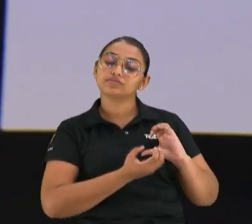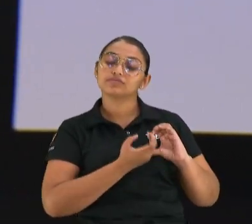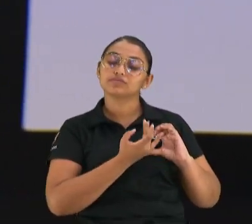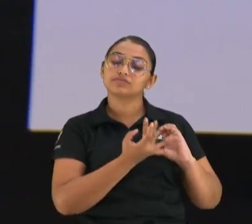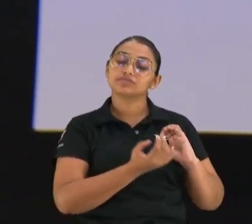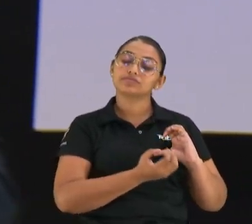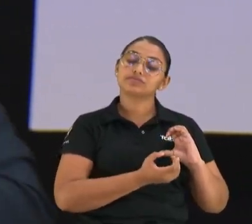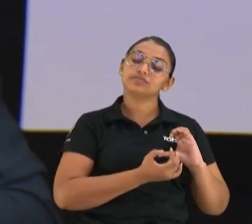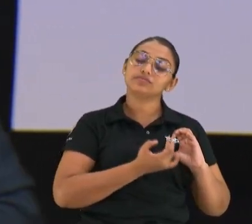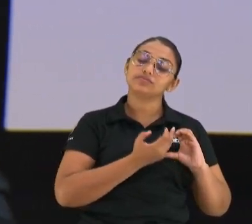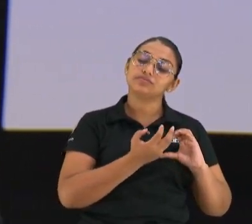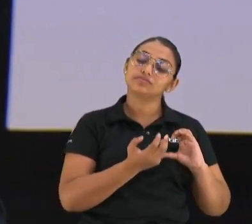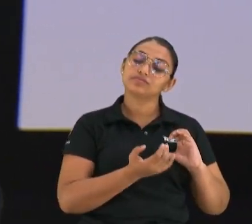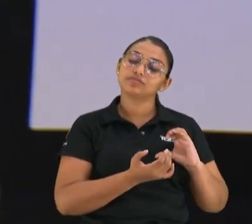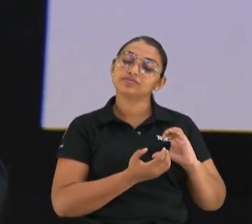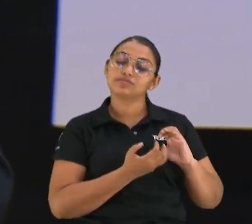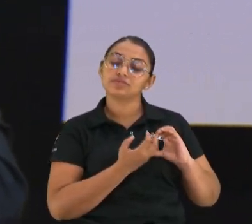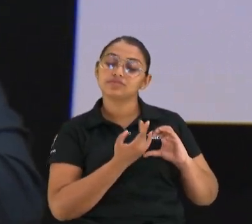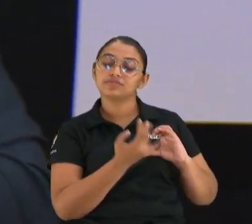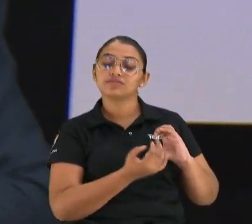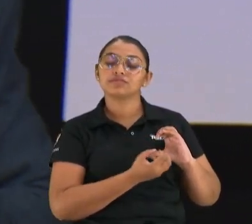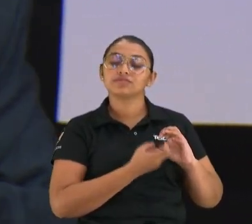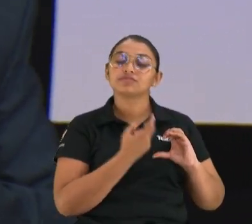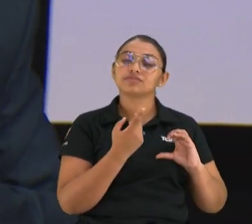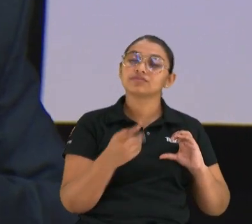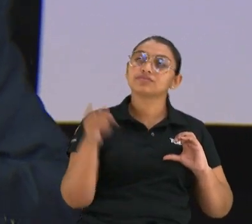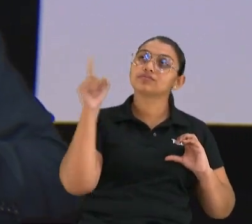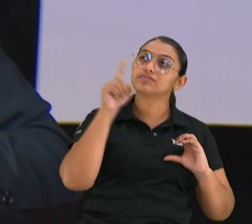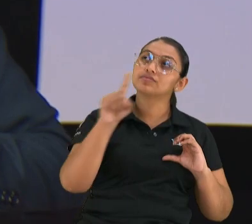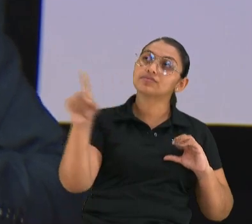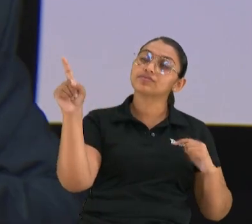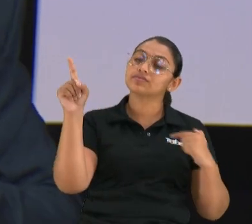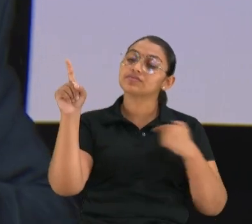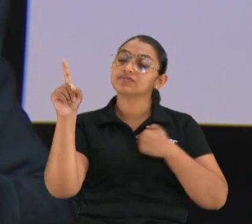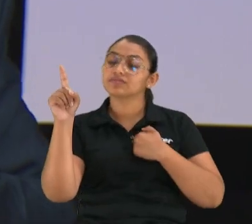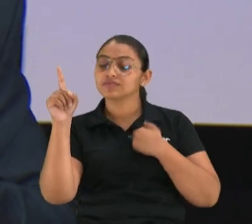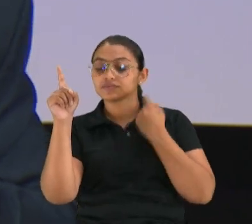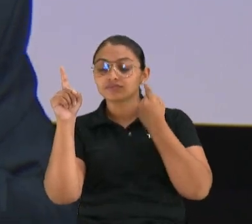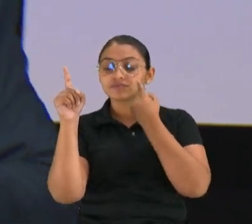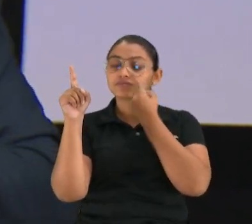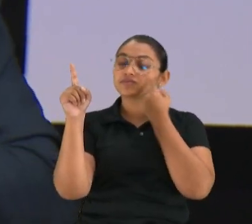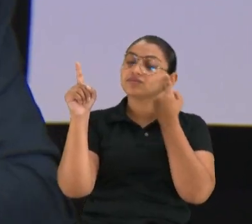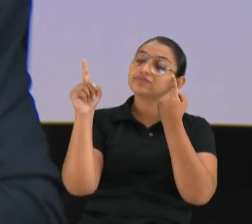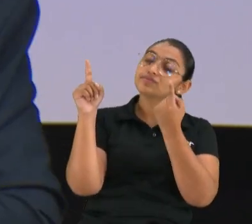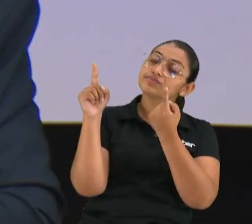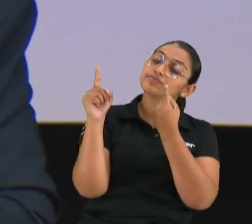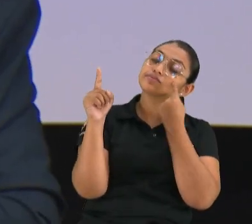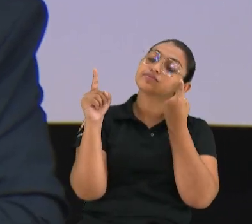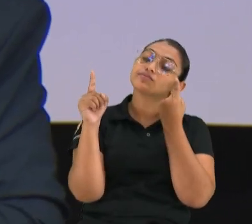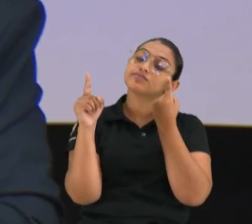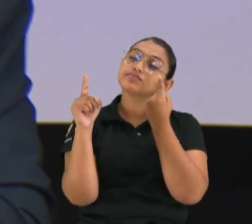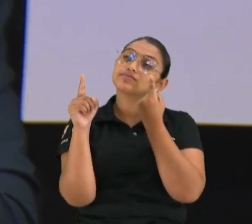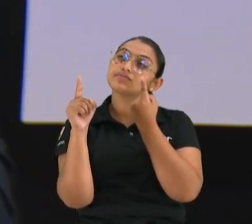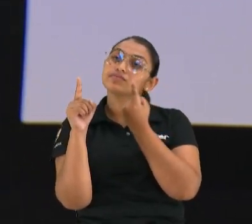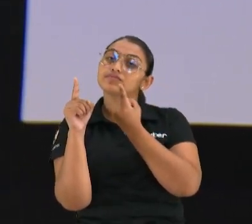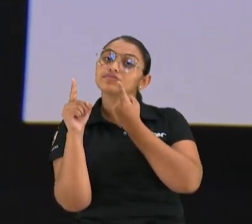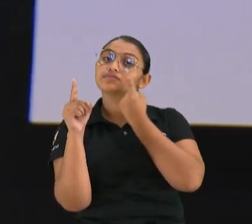dígalo conmigo un tiempo arriba Yo te busco